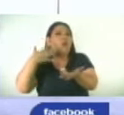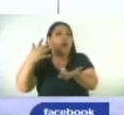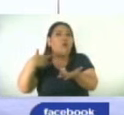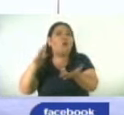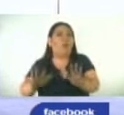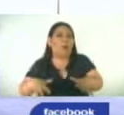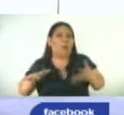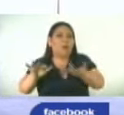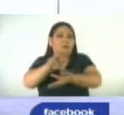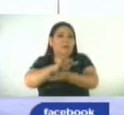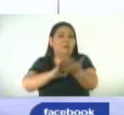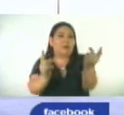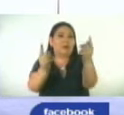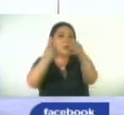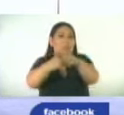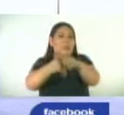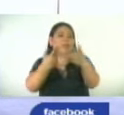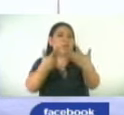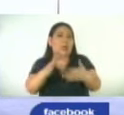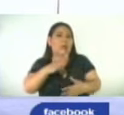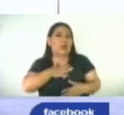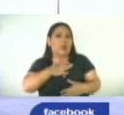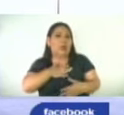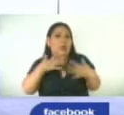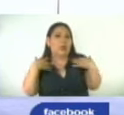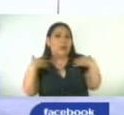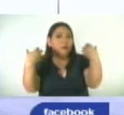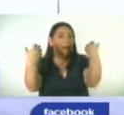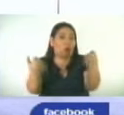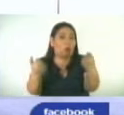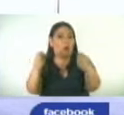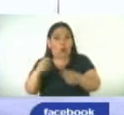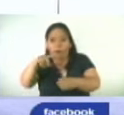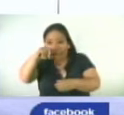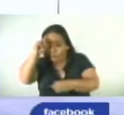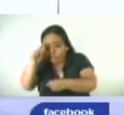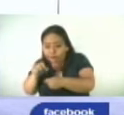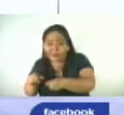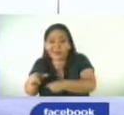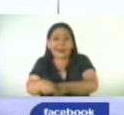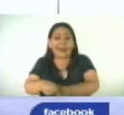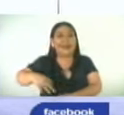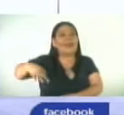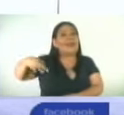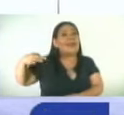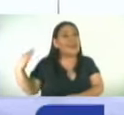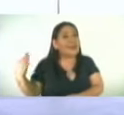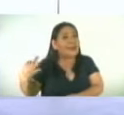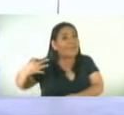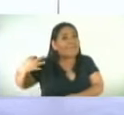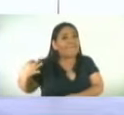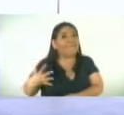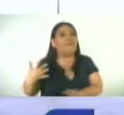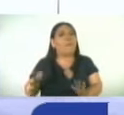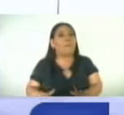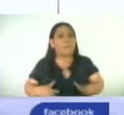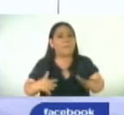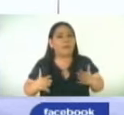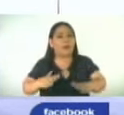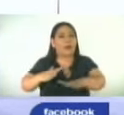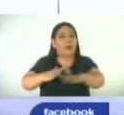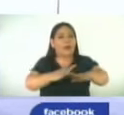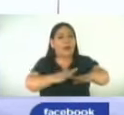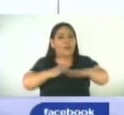cambio climático y ha tenido impacto negativo en la salud y además en la agricultura, destacando la necesidad urgente de medidas para combatir